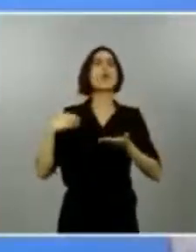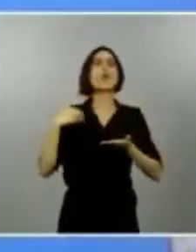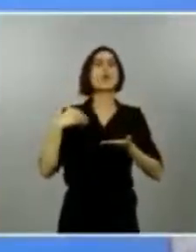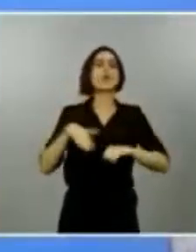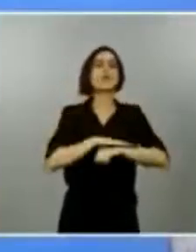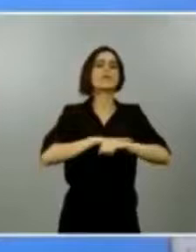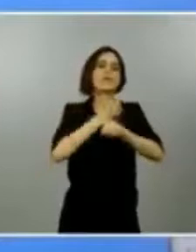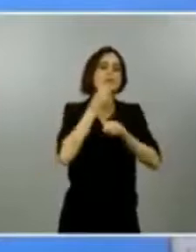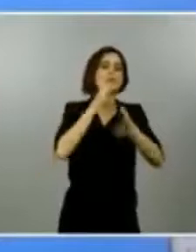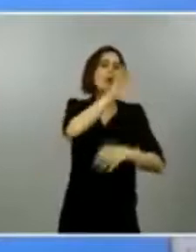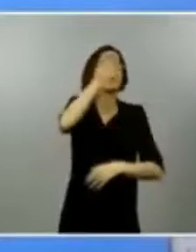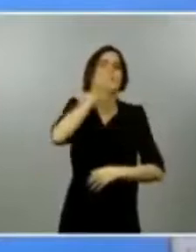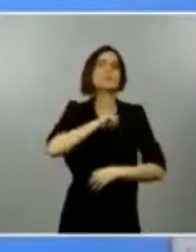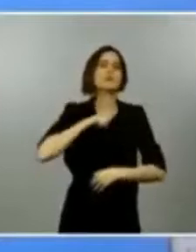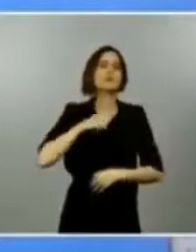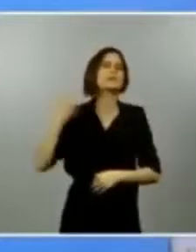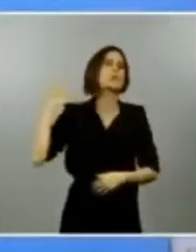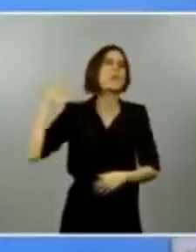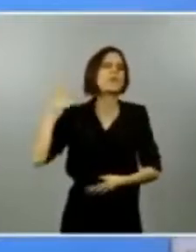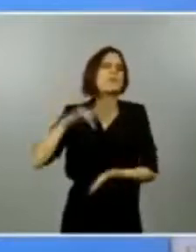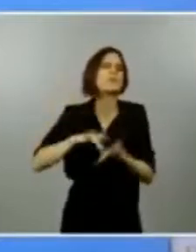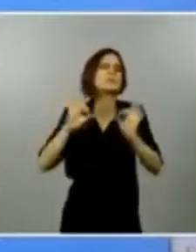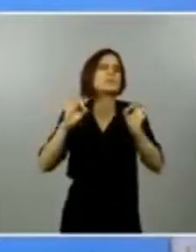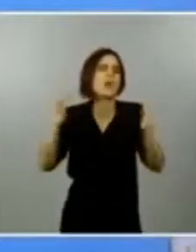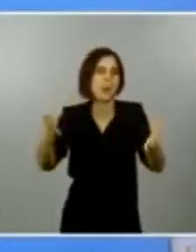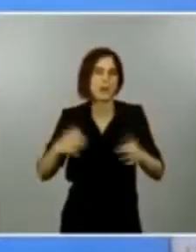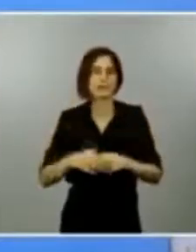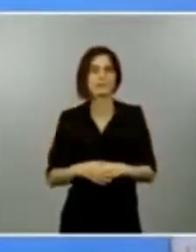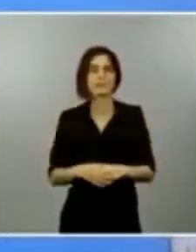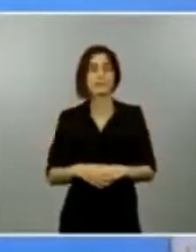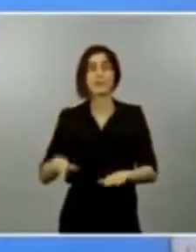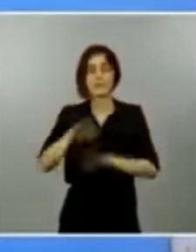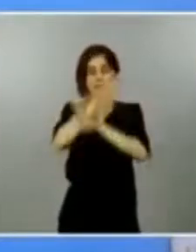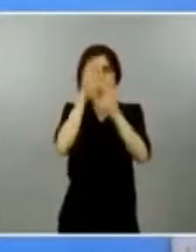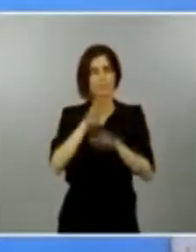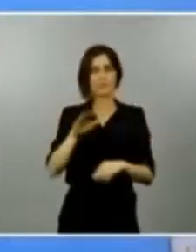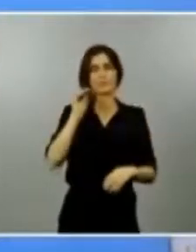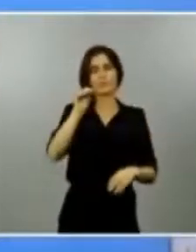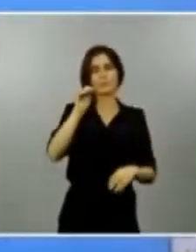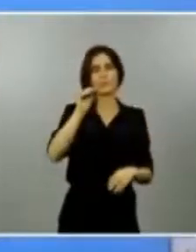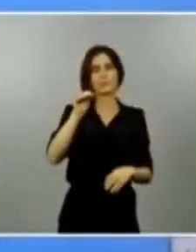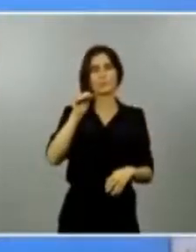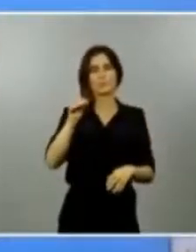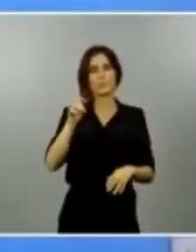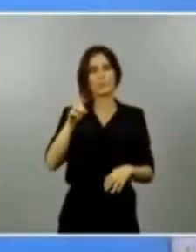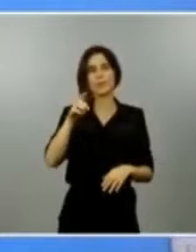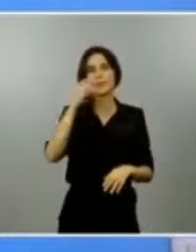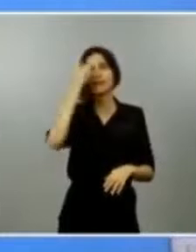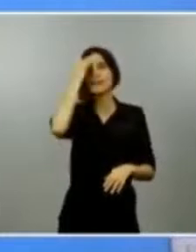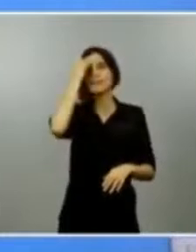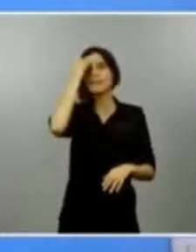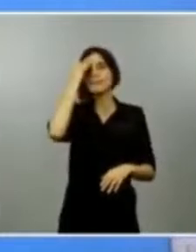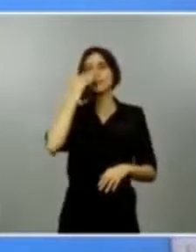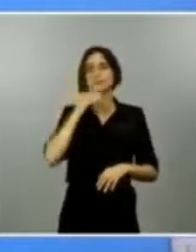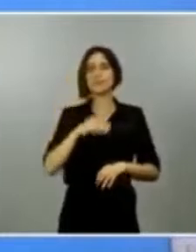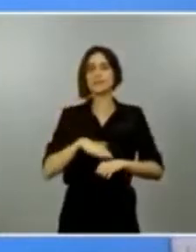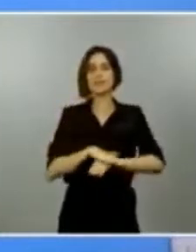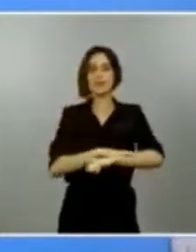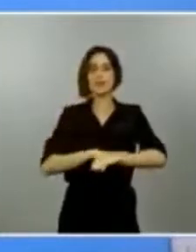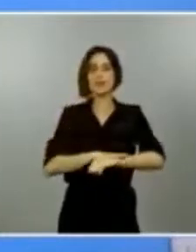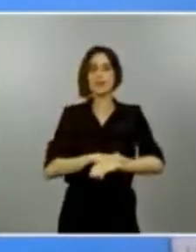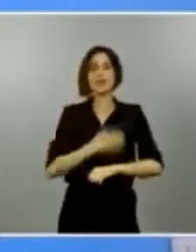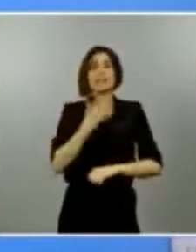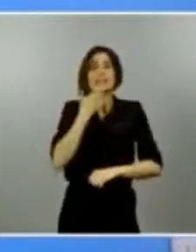que si el gobierno bueno pues se subiera y tomado medidas preventivas ya